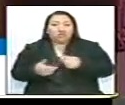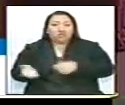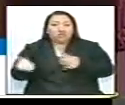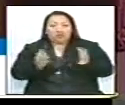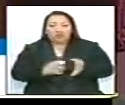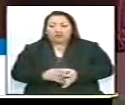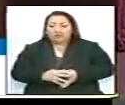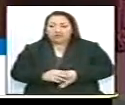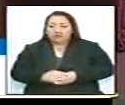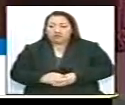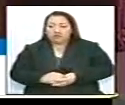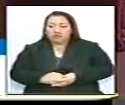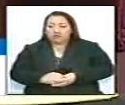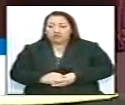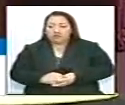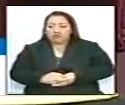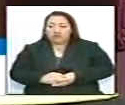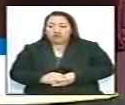lanzado